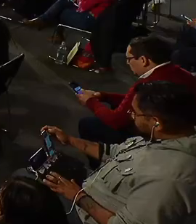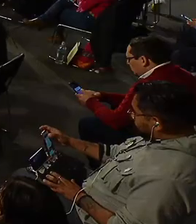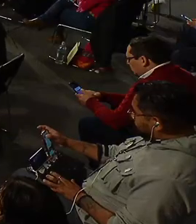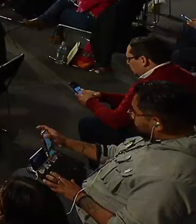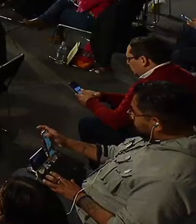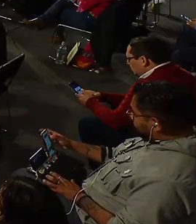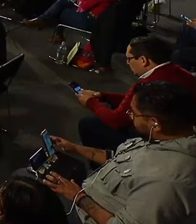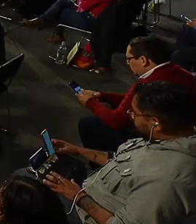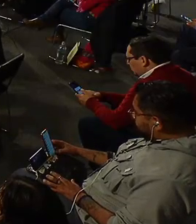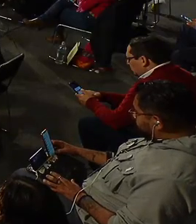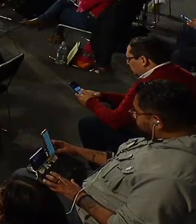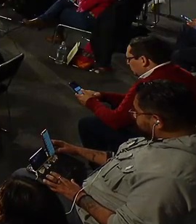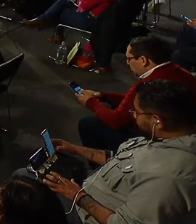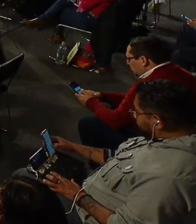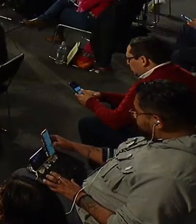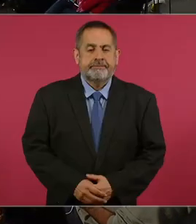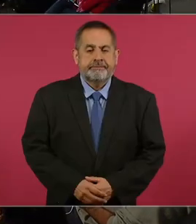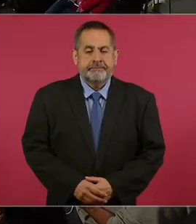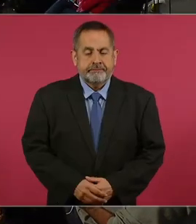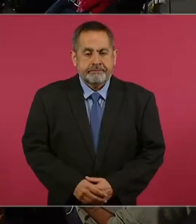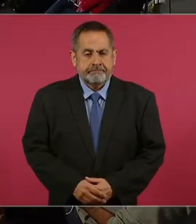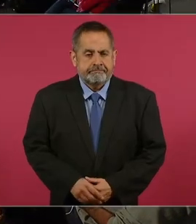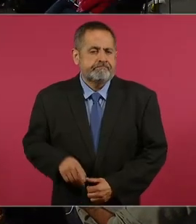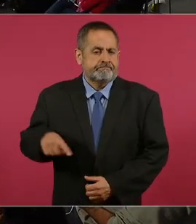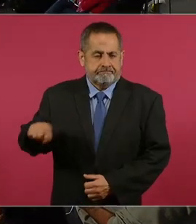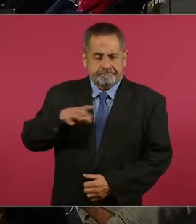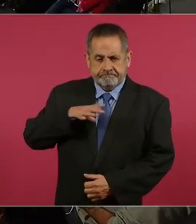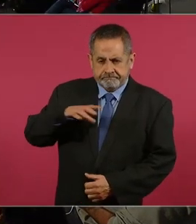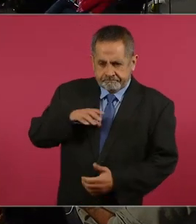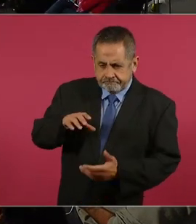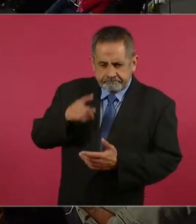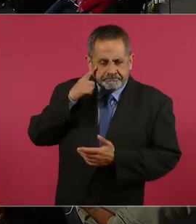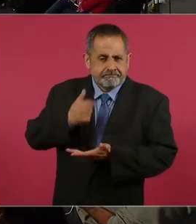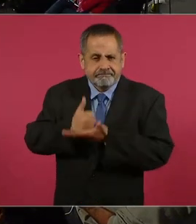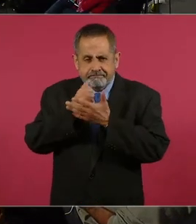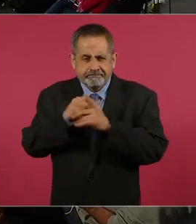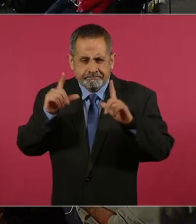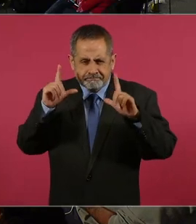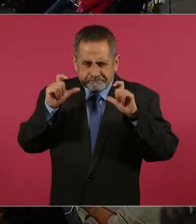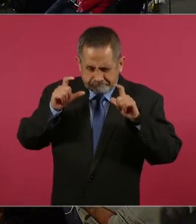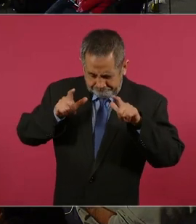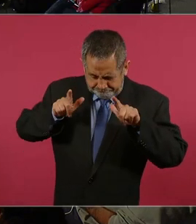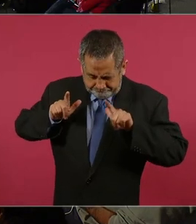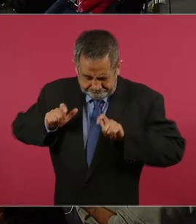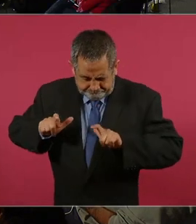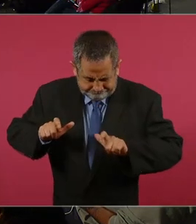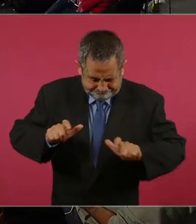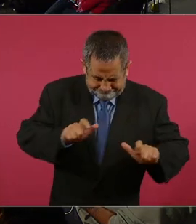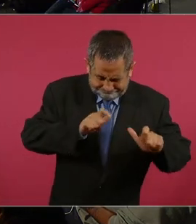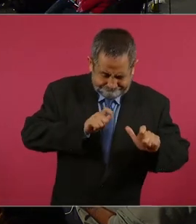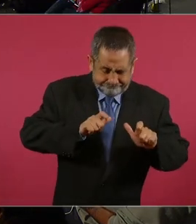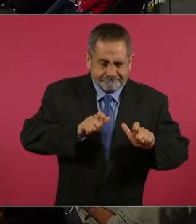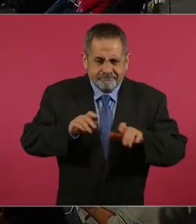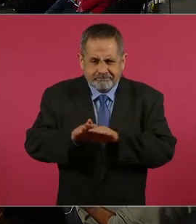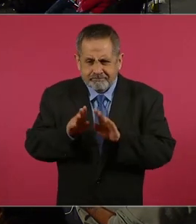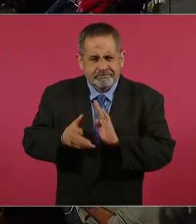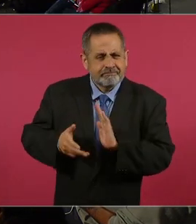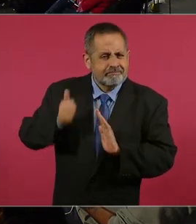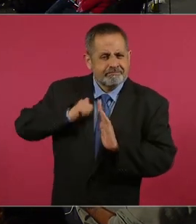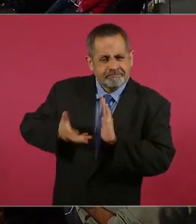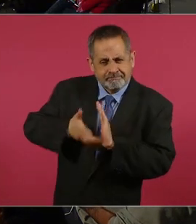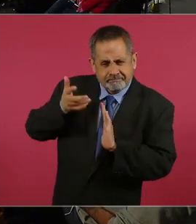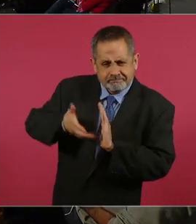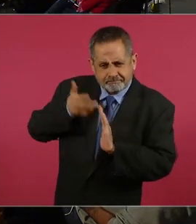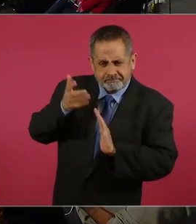apoyados con recursos de la fotogrametría para poder volver a armar los edificios excavados de la misma